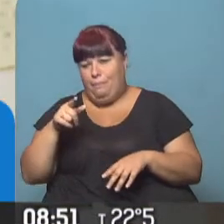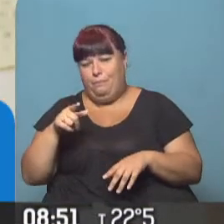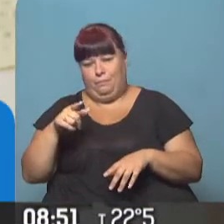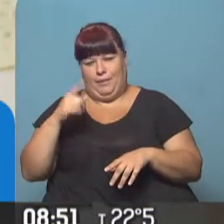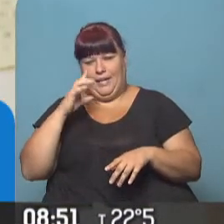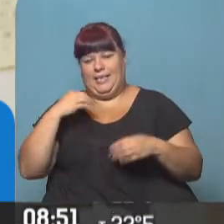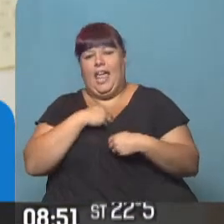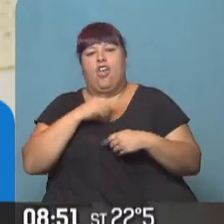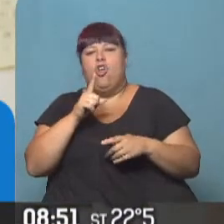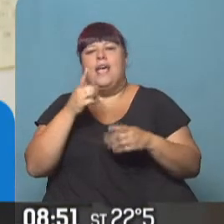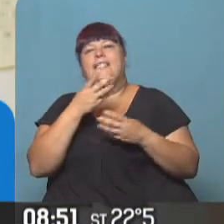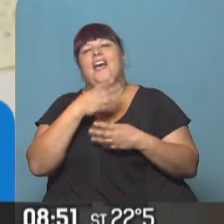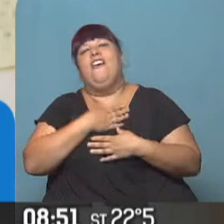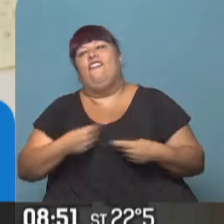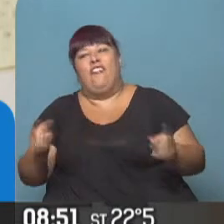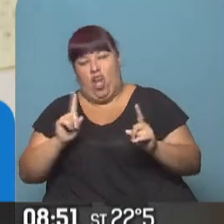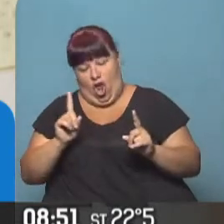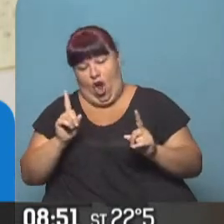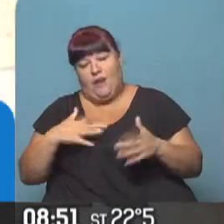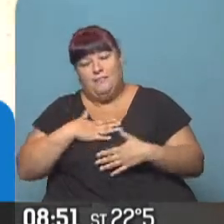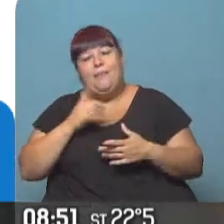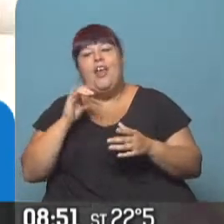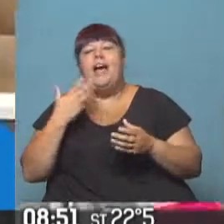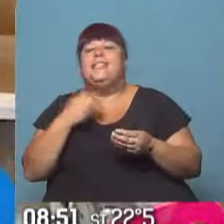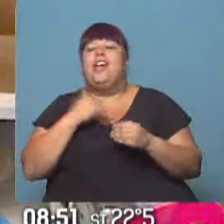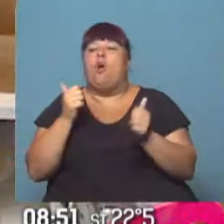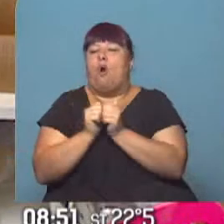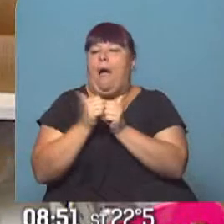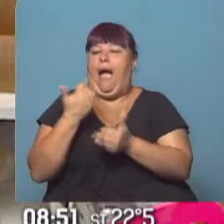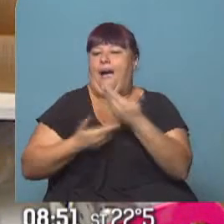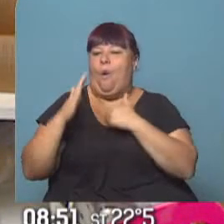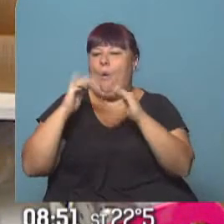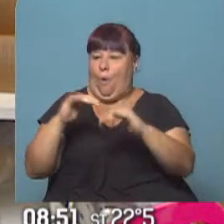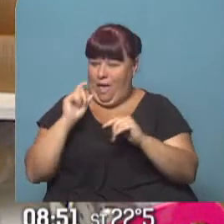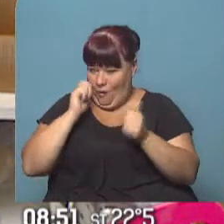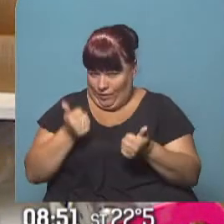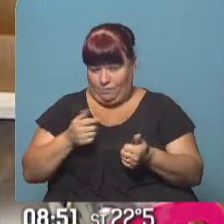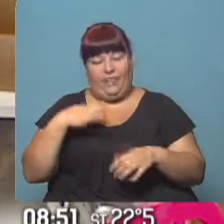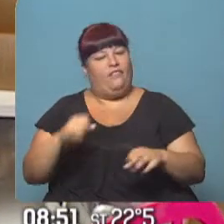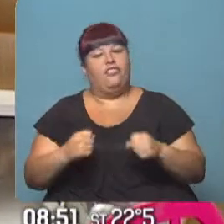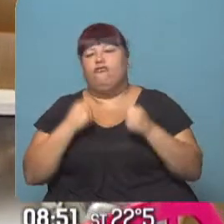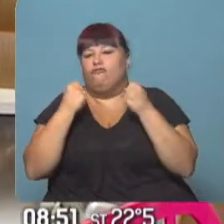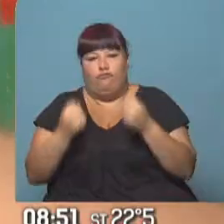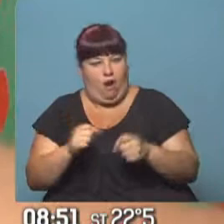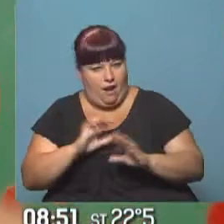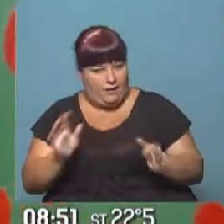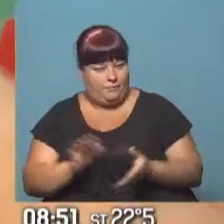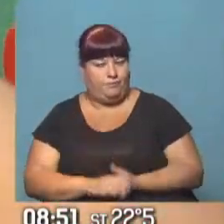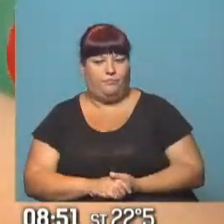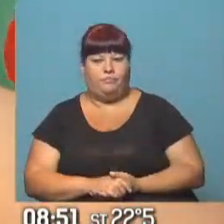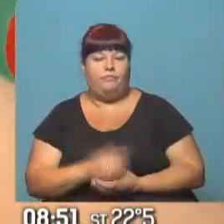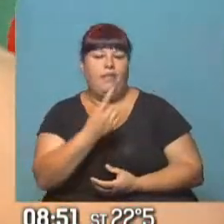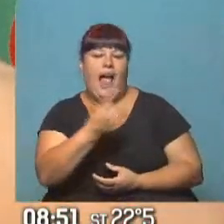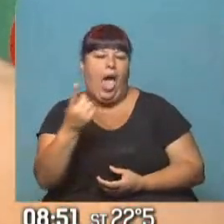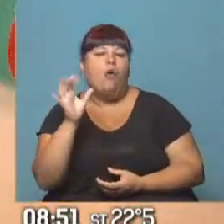el síntoma no te lo alivia ni nada, pero no sé, te sentís acompañada, está bueno. Hay que tener fuerzas, cada